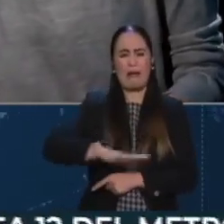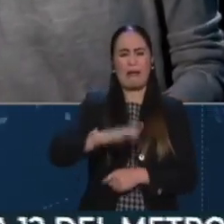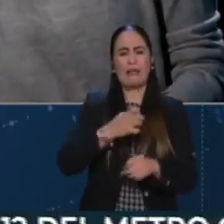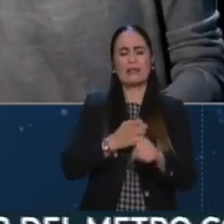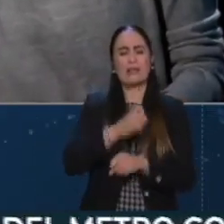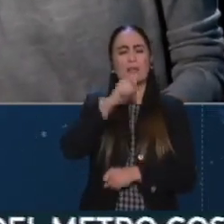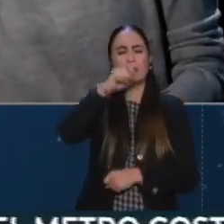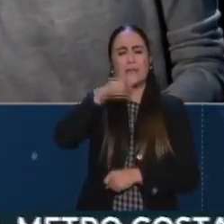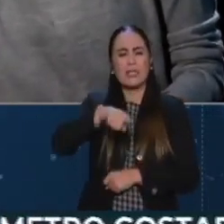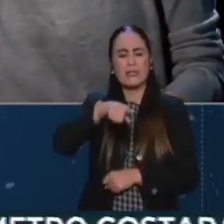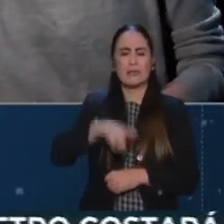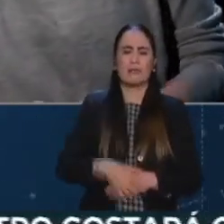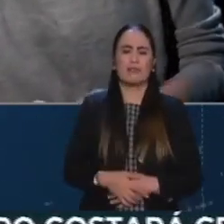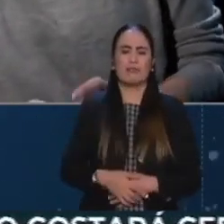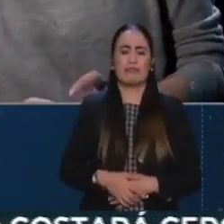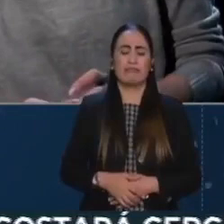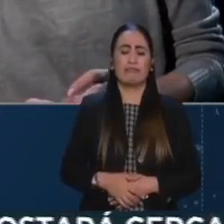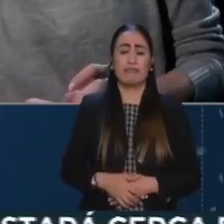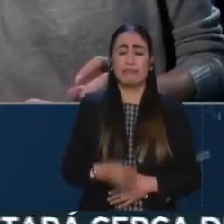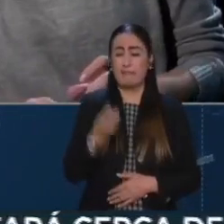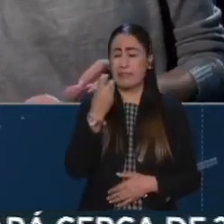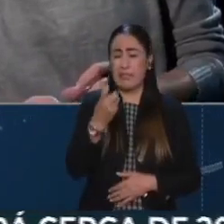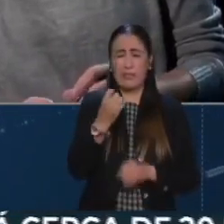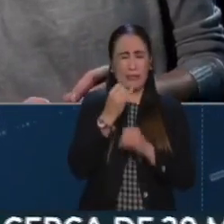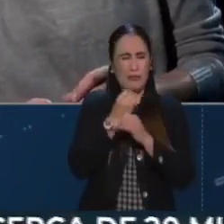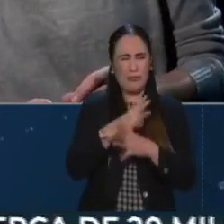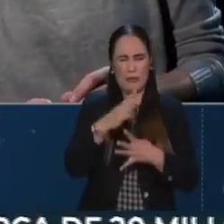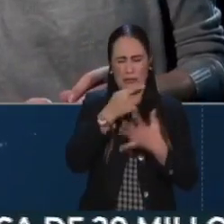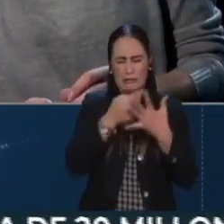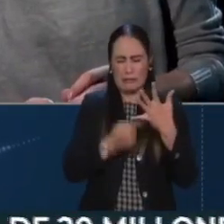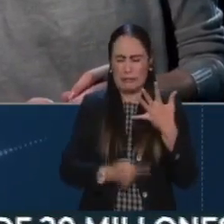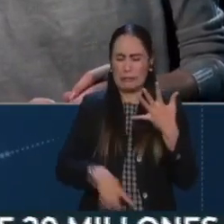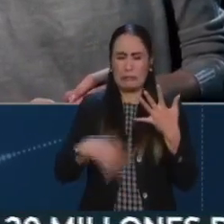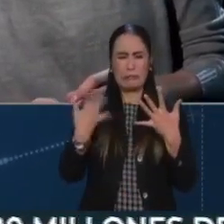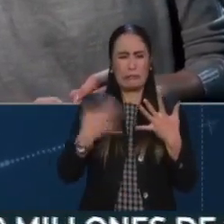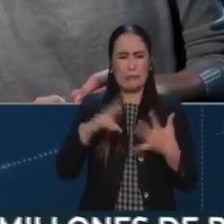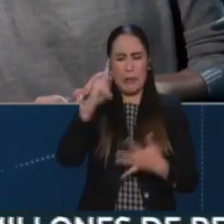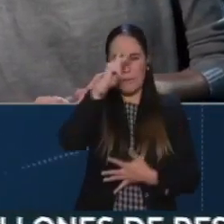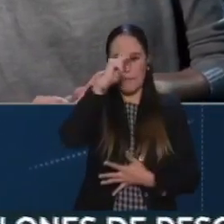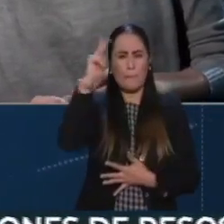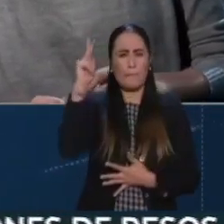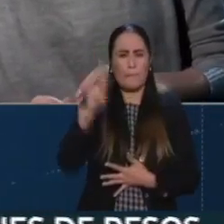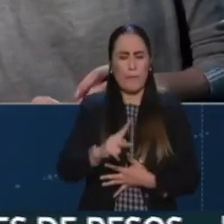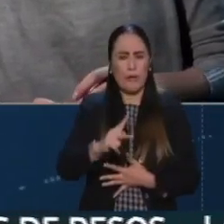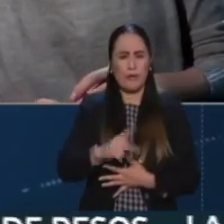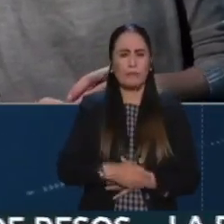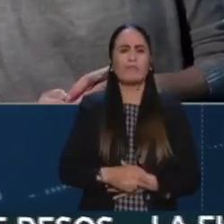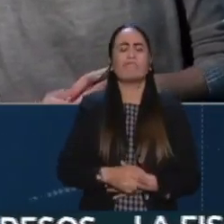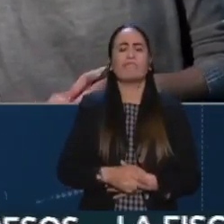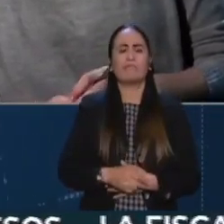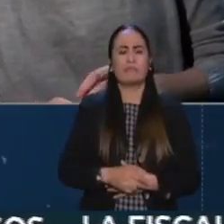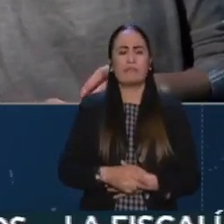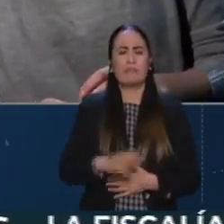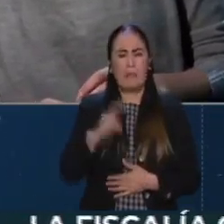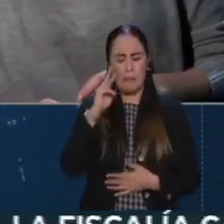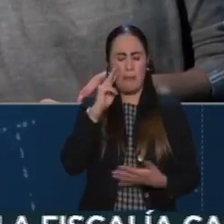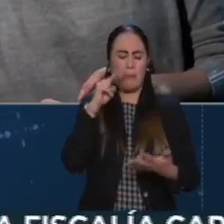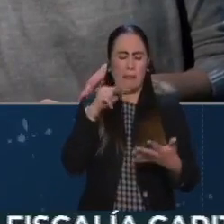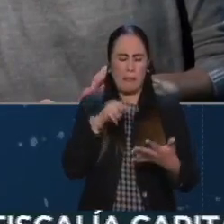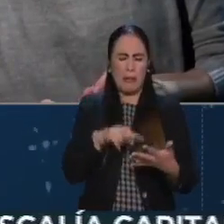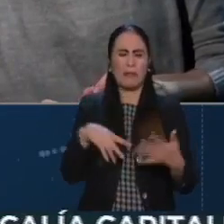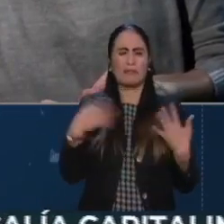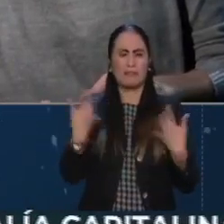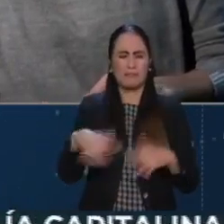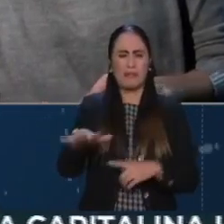Jalisco. Esos datos así tan dramáticos y tan concretos son los que nos dan una dimensión del horror